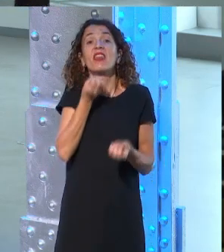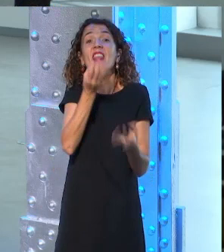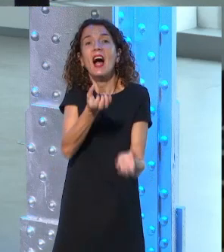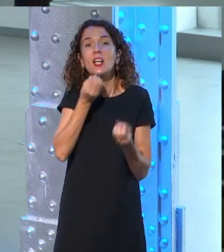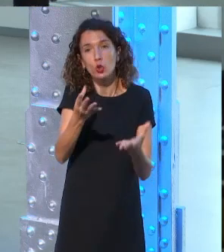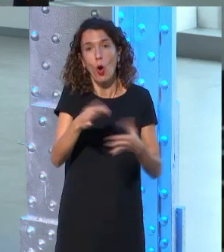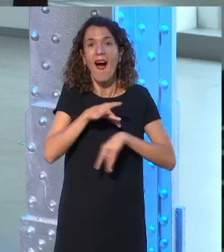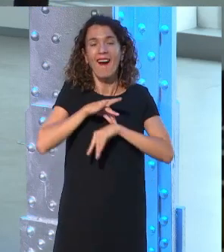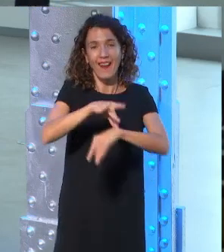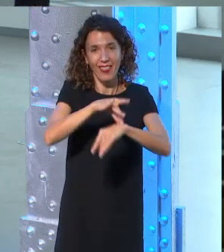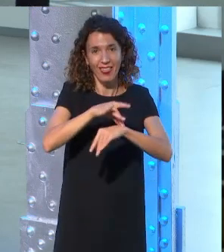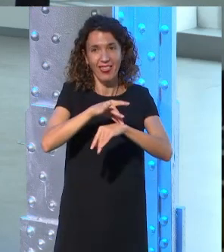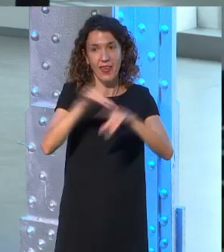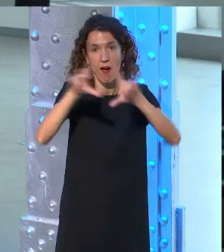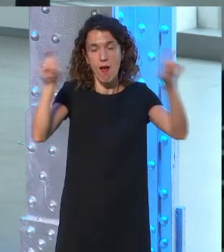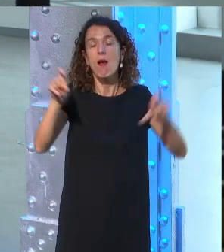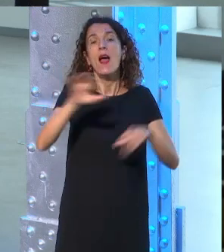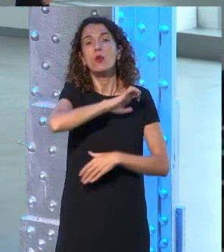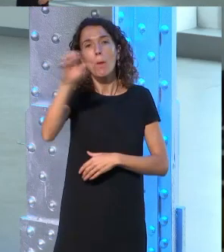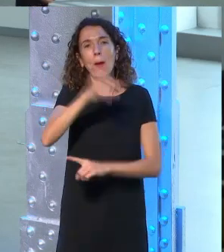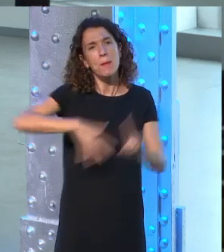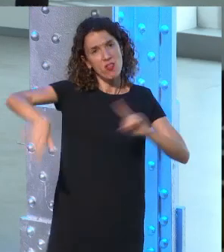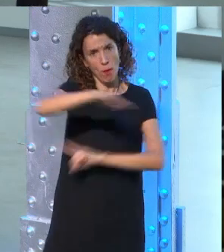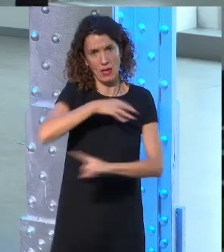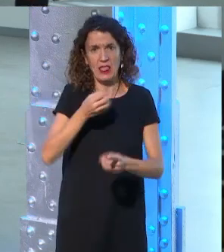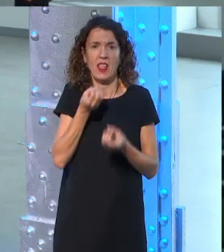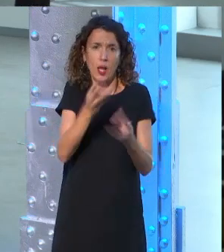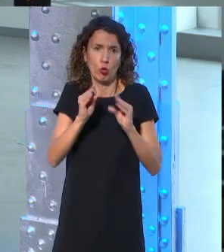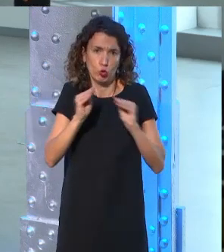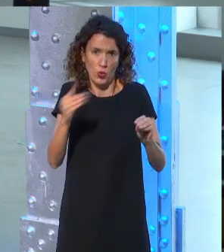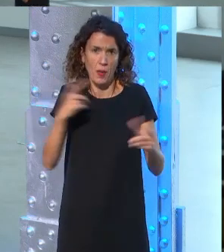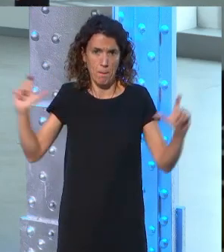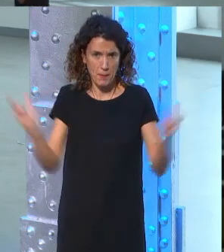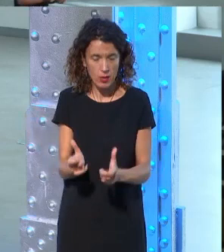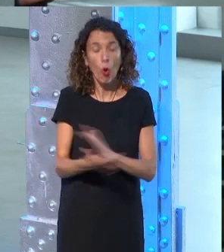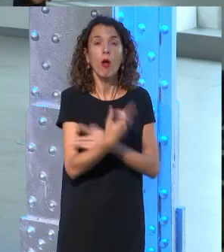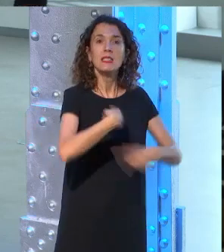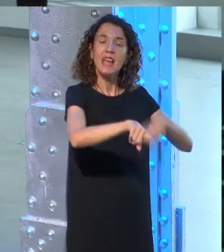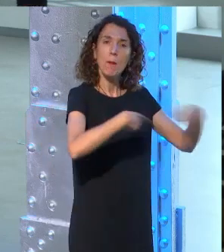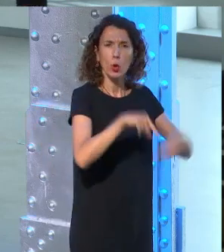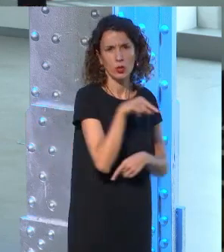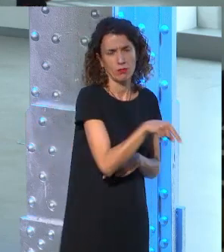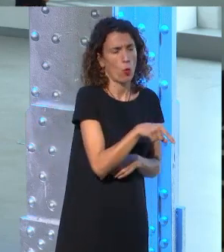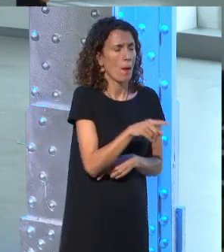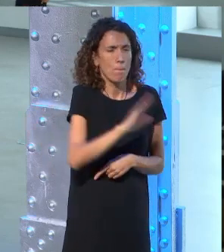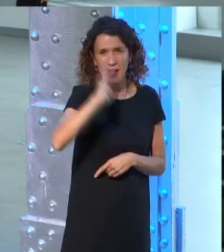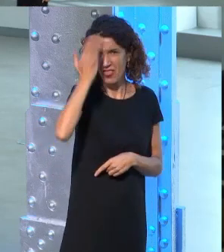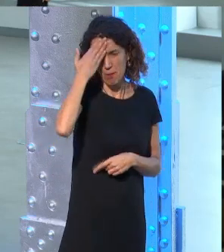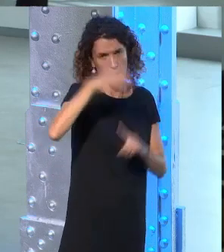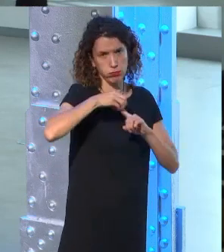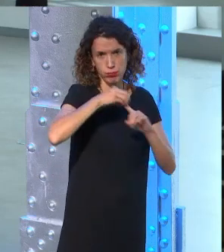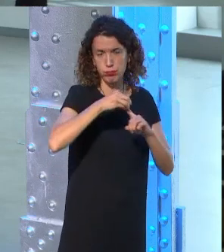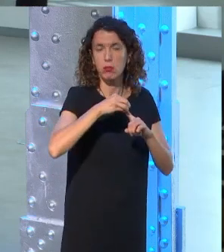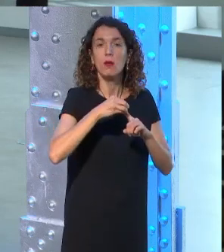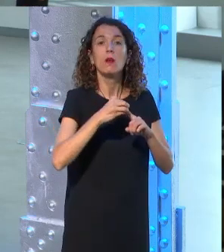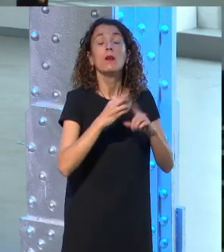datos de la Agencia Europea de Medio Ambiente. El transporte se ha convertido en el principal emisor